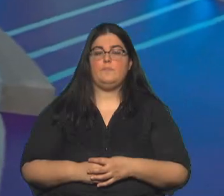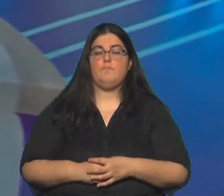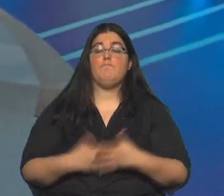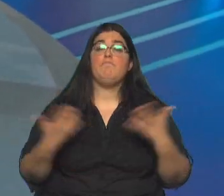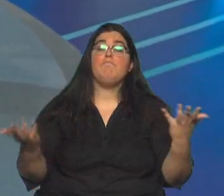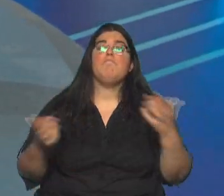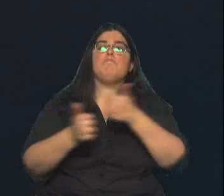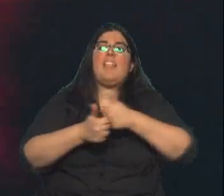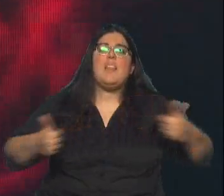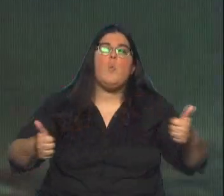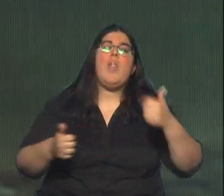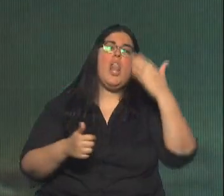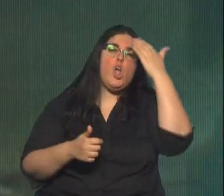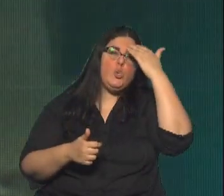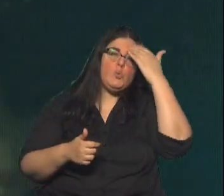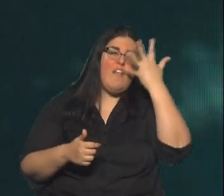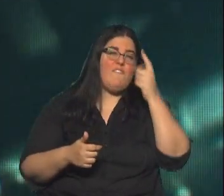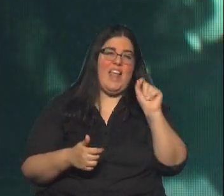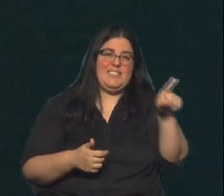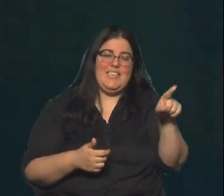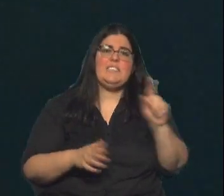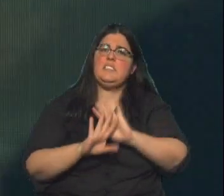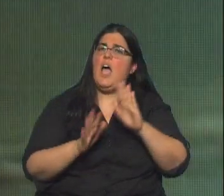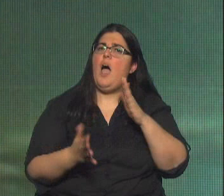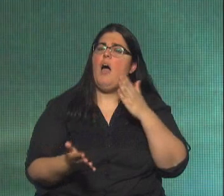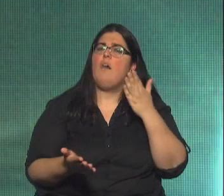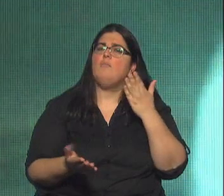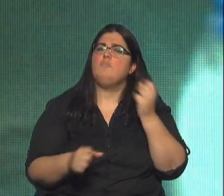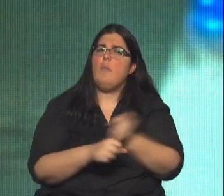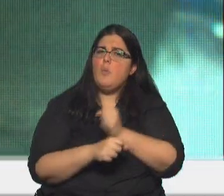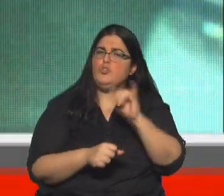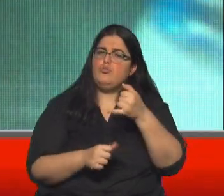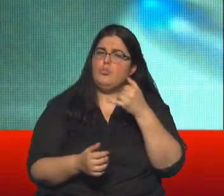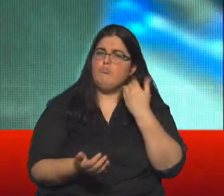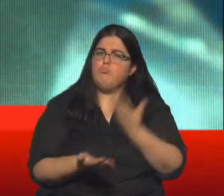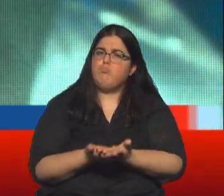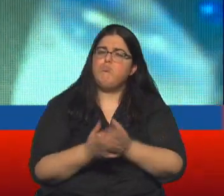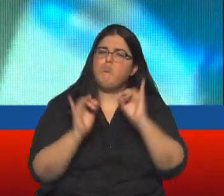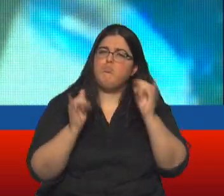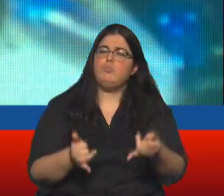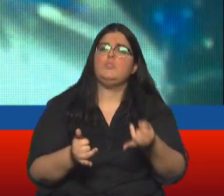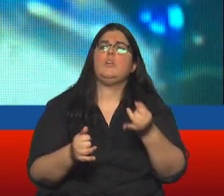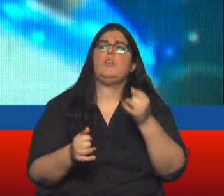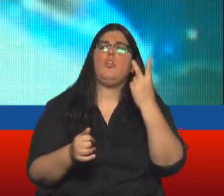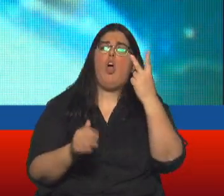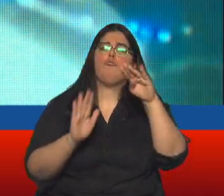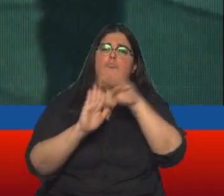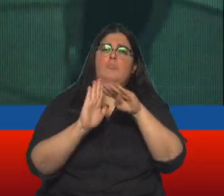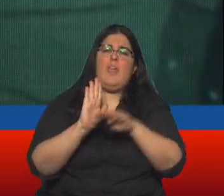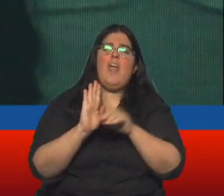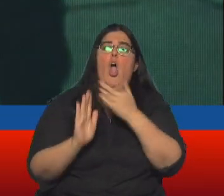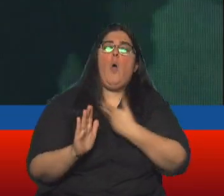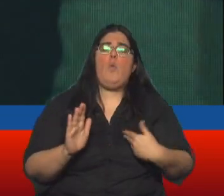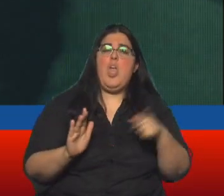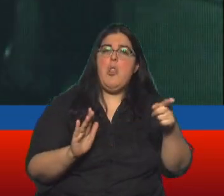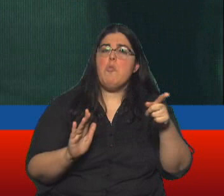El Tribunal Constitucional francés validó esta semana las dos medidas implementadas por el gobierno para tratar